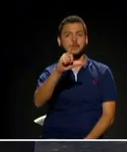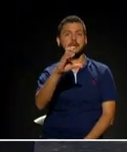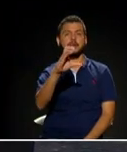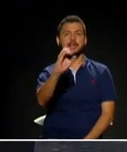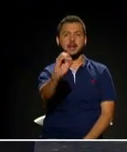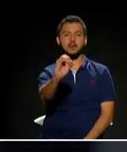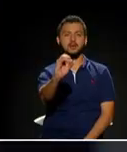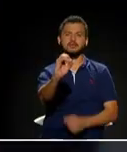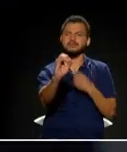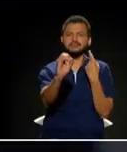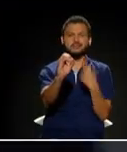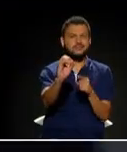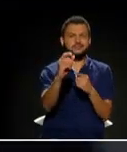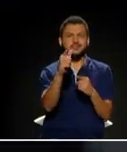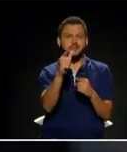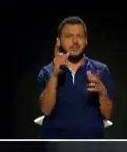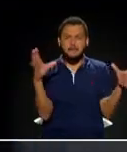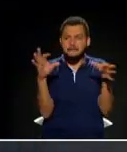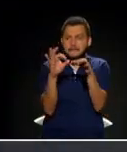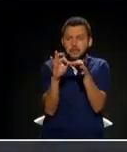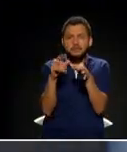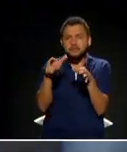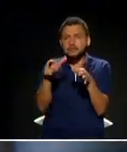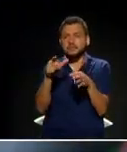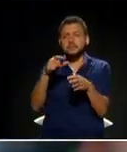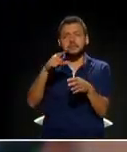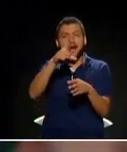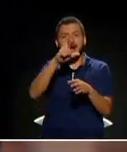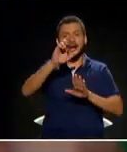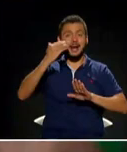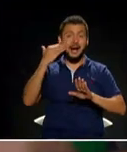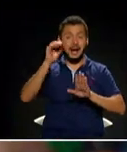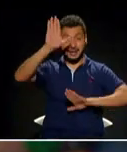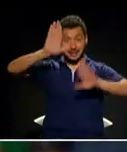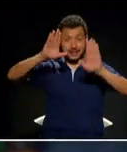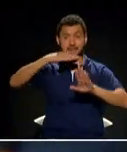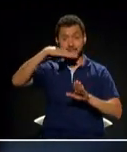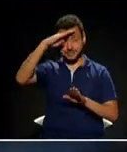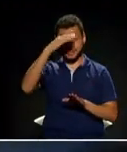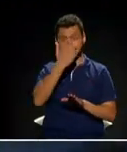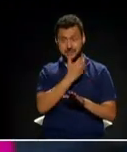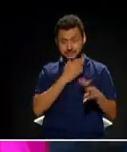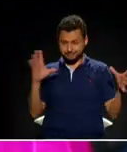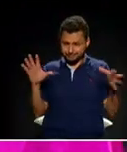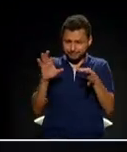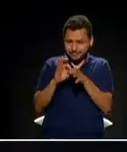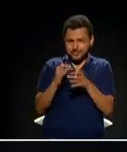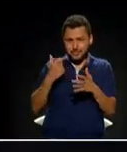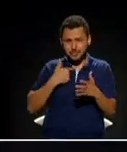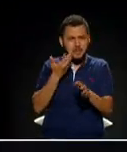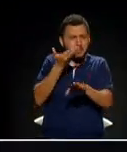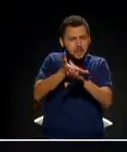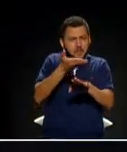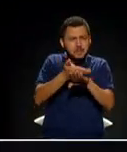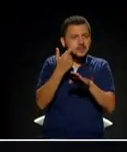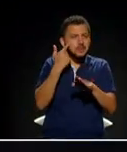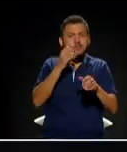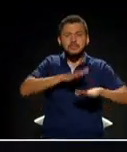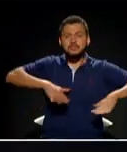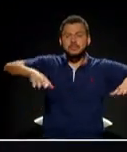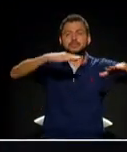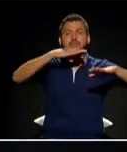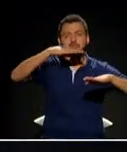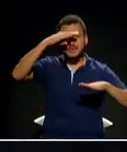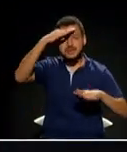nosotros tenemos con este clima con esta infraestructura estamos más dispuestos y más preparados para que usemos la ciudad